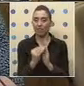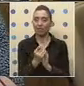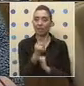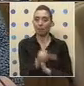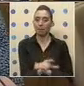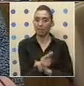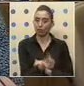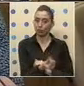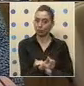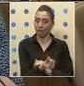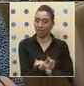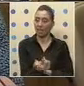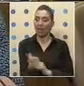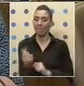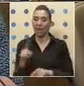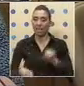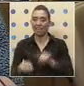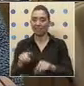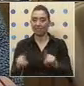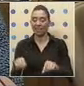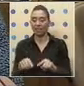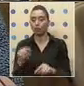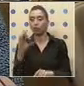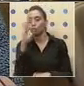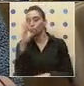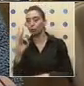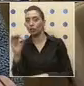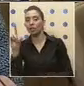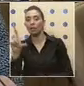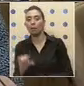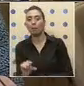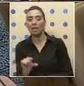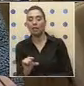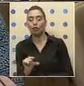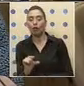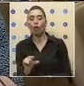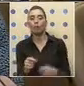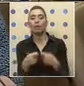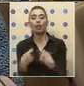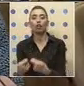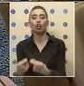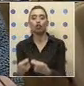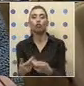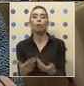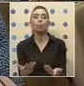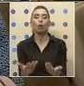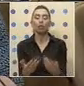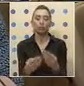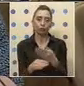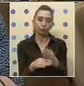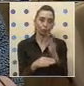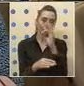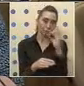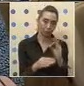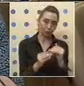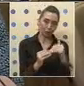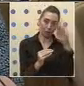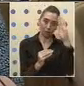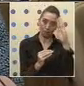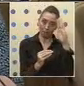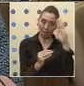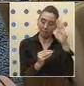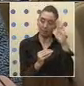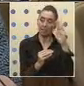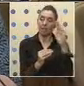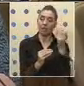valor que el valor del terreno es una fracción menor del costo, quedando por ende una fracción mayor del monto